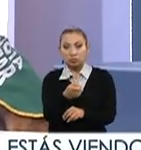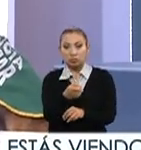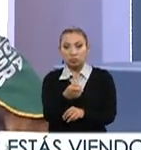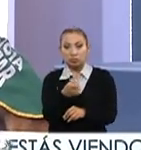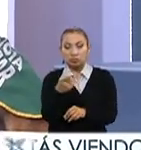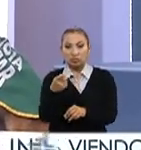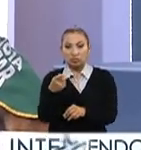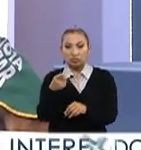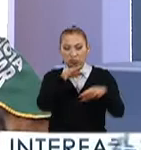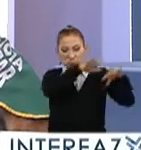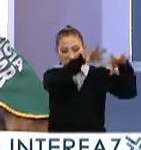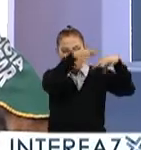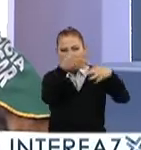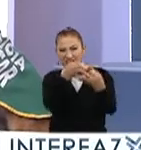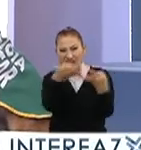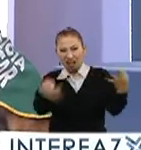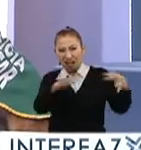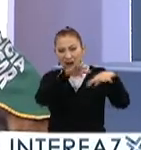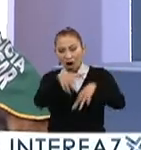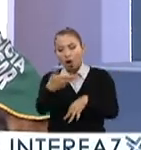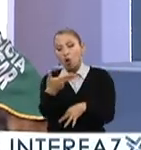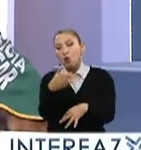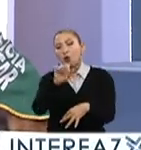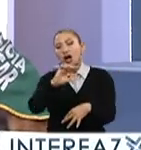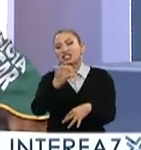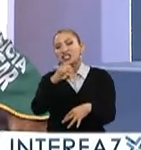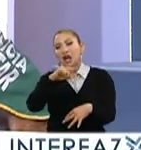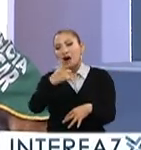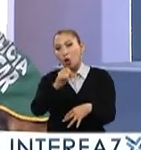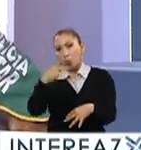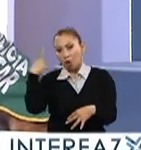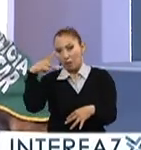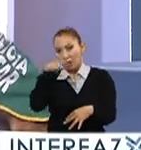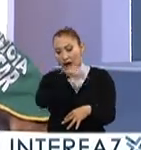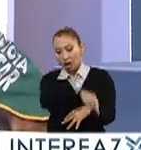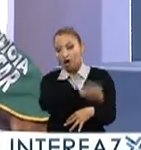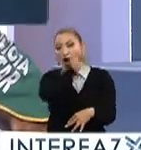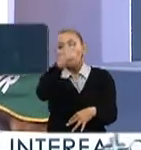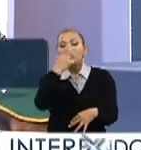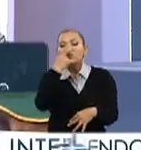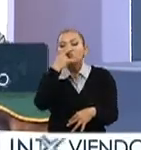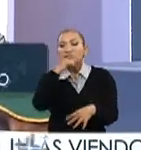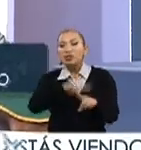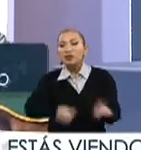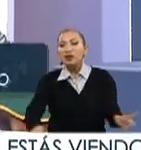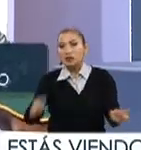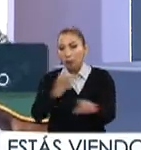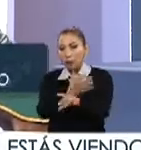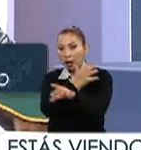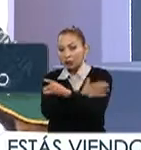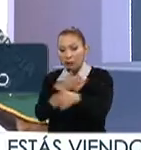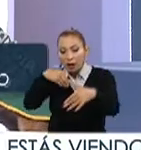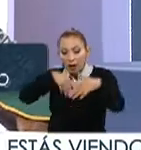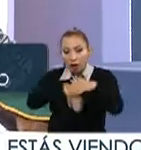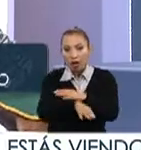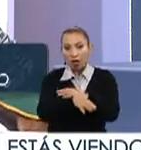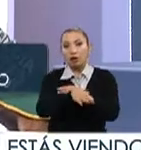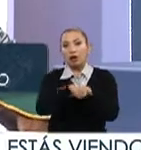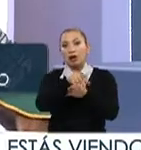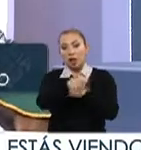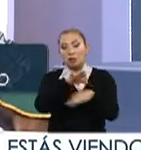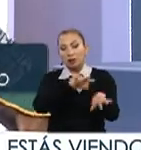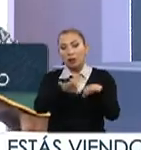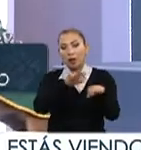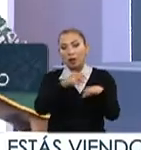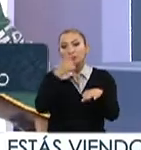un deslavamiento que fue en Huachinango Pueblo, me parece, ahí fueron otros compañeros, pero ahí se